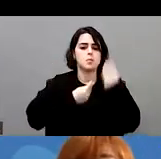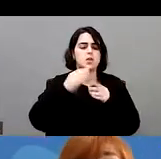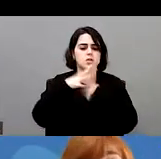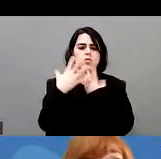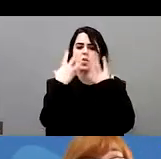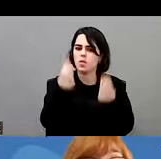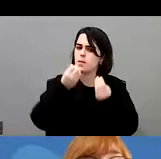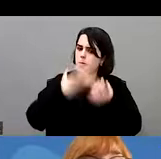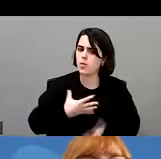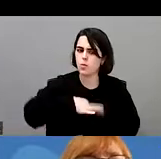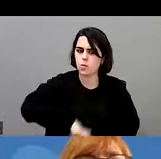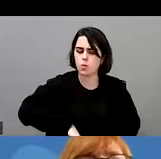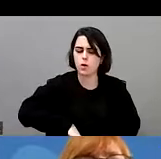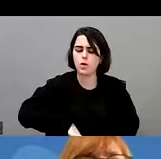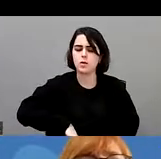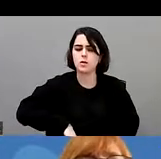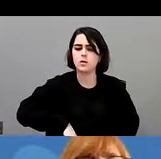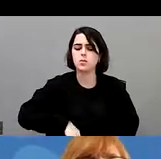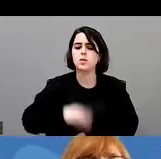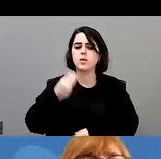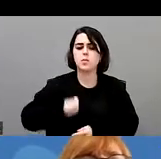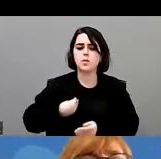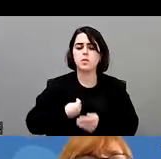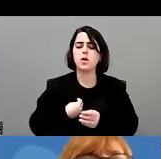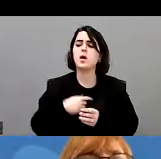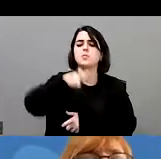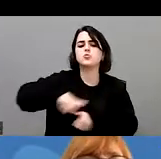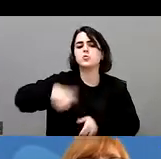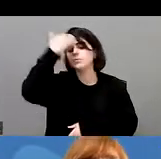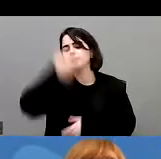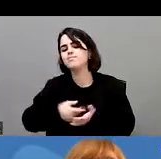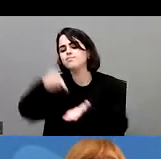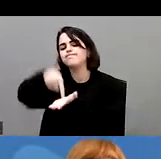situación. Una demanda que tenéis las personas con parálisis cerebral en